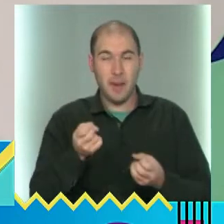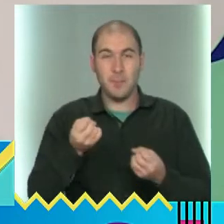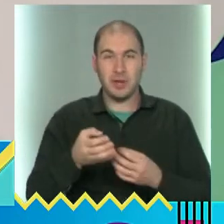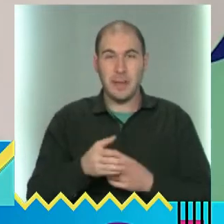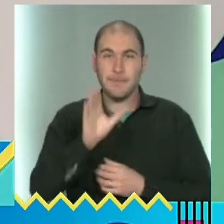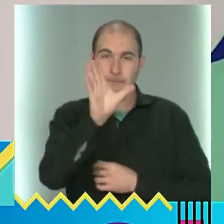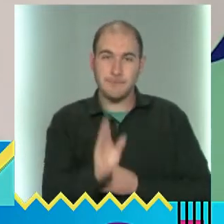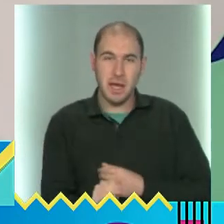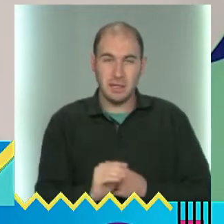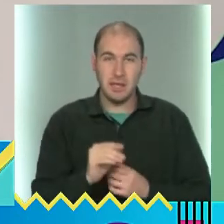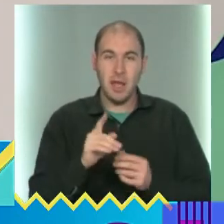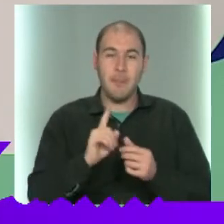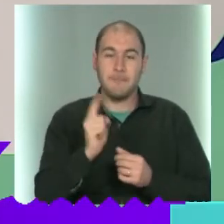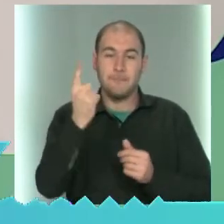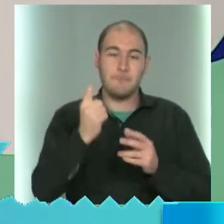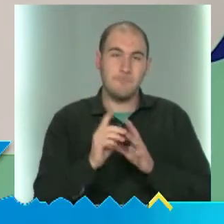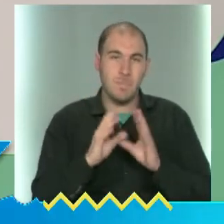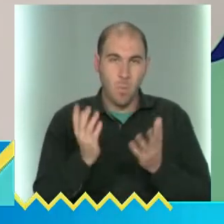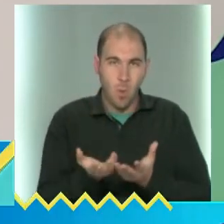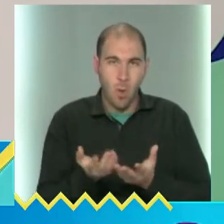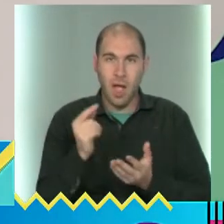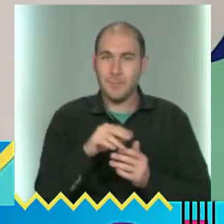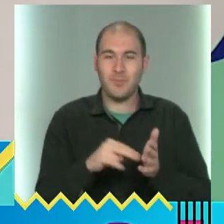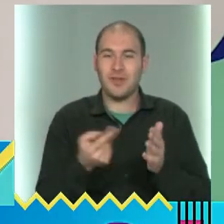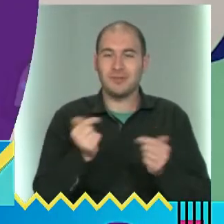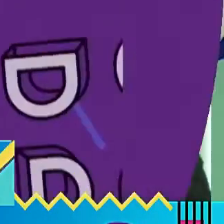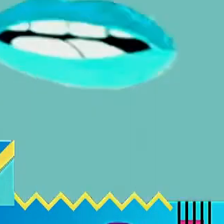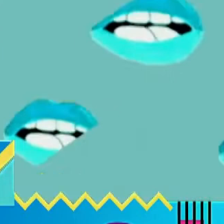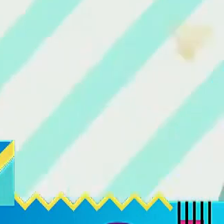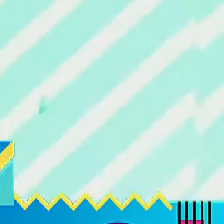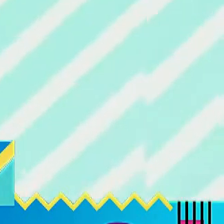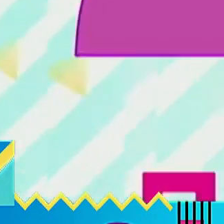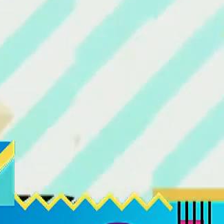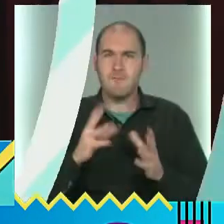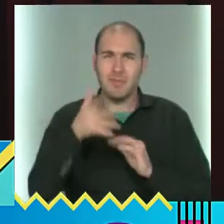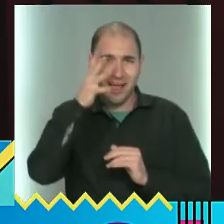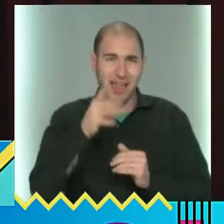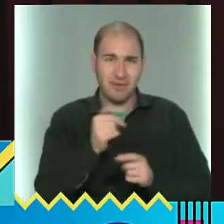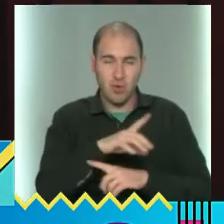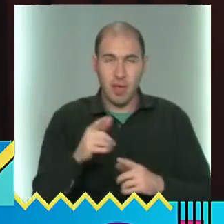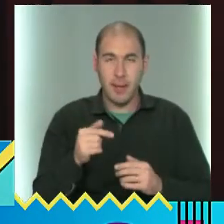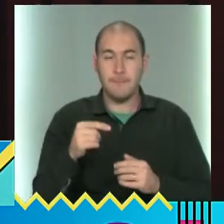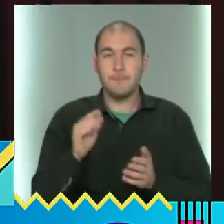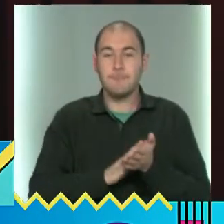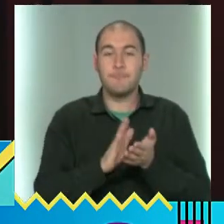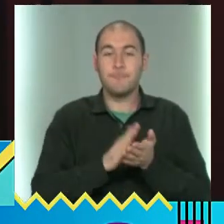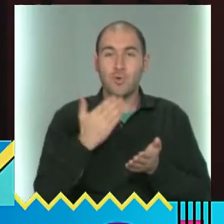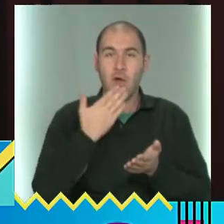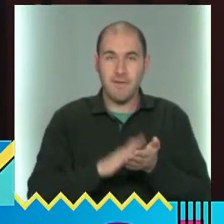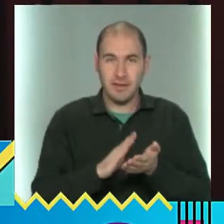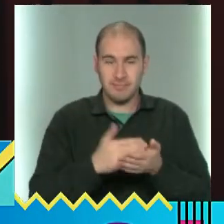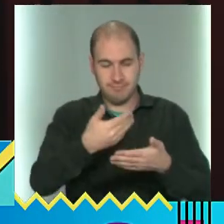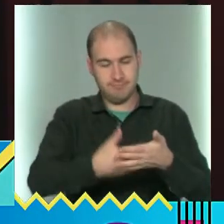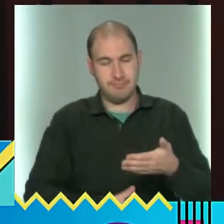un país primermundista, por lo tanto no tenían ese problema de una forma muy pronunciada. Por lo tanto, fuimos por allá para probar el diagnóstico de